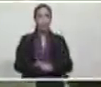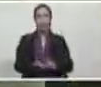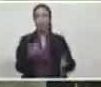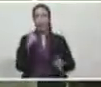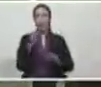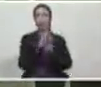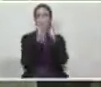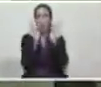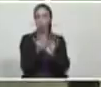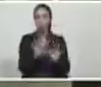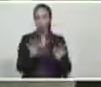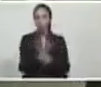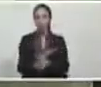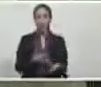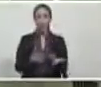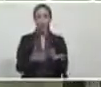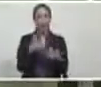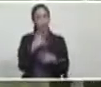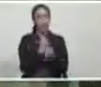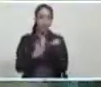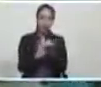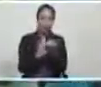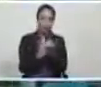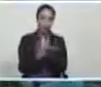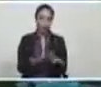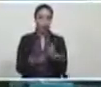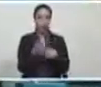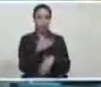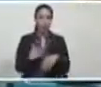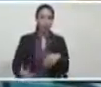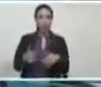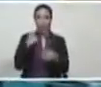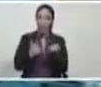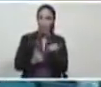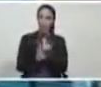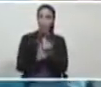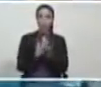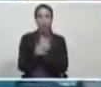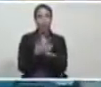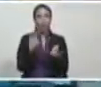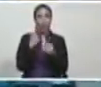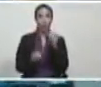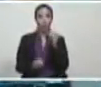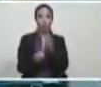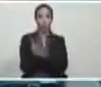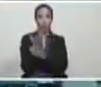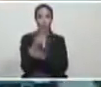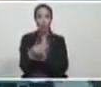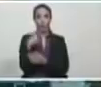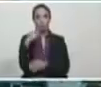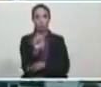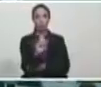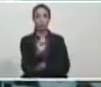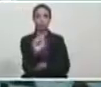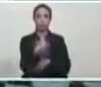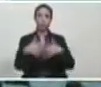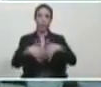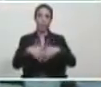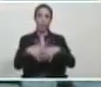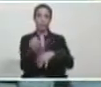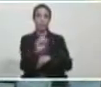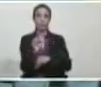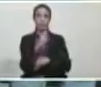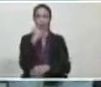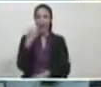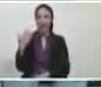gracias al aporte directo de la Presidencia de la República, nosotros hemos logrado relanzar la planta, porque en los últimos años nos vimos